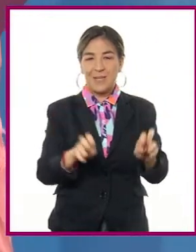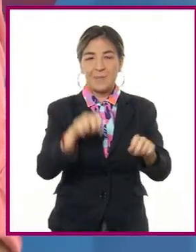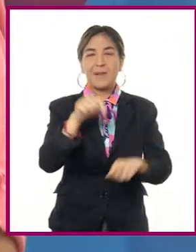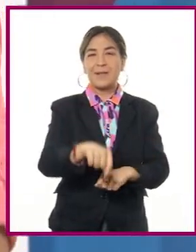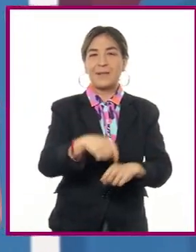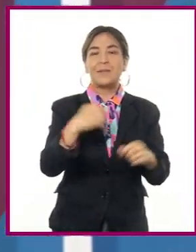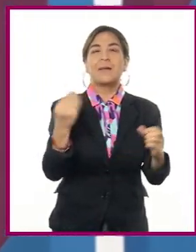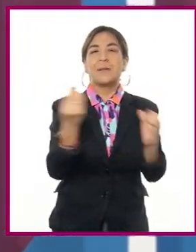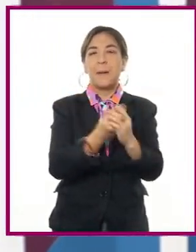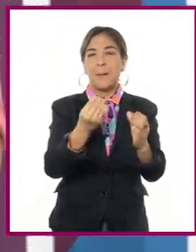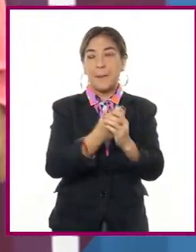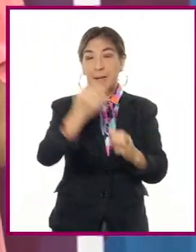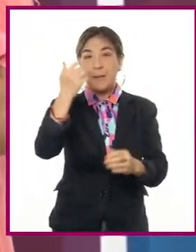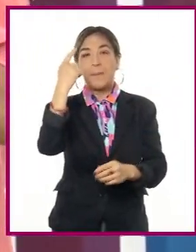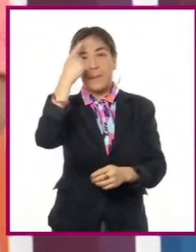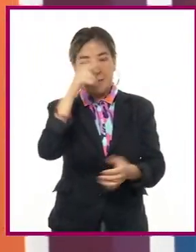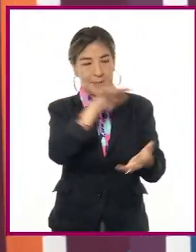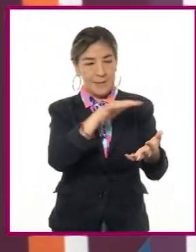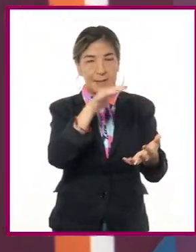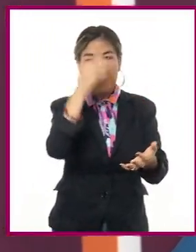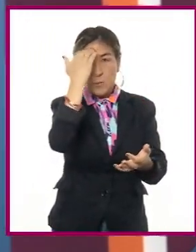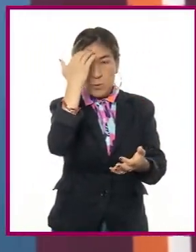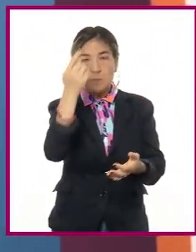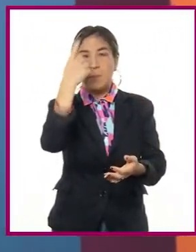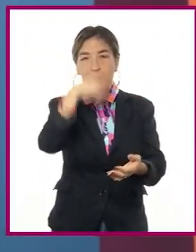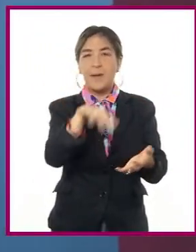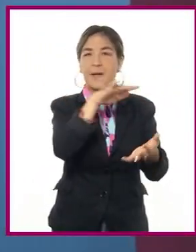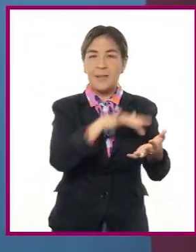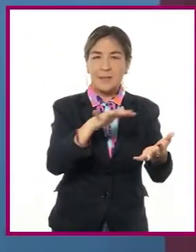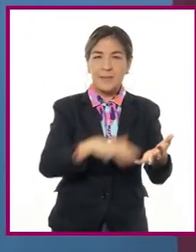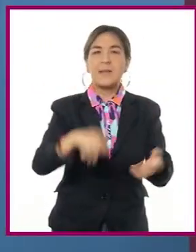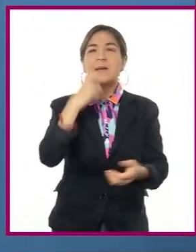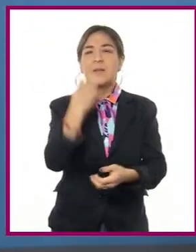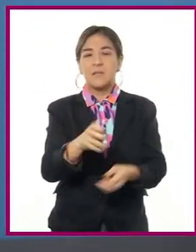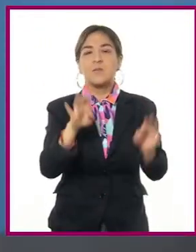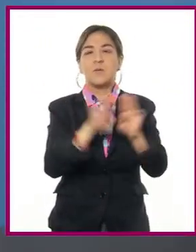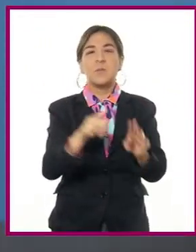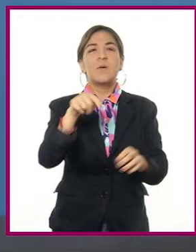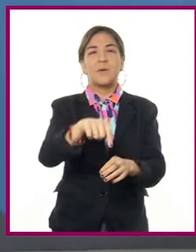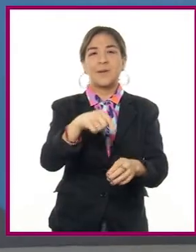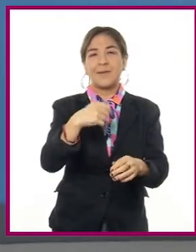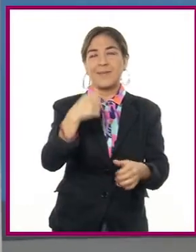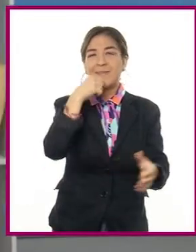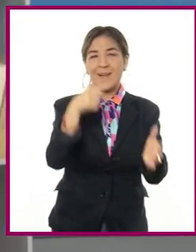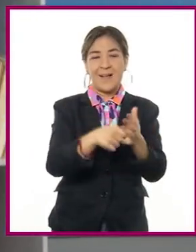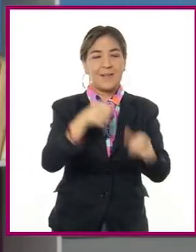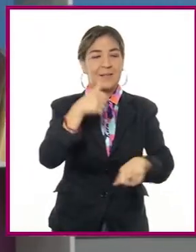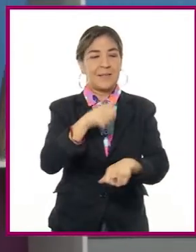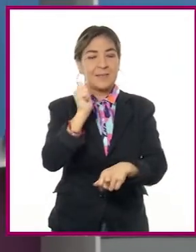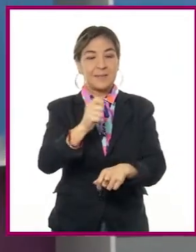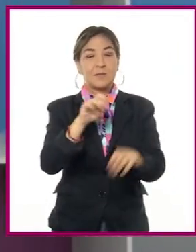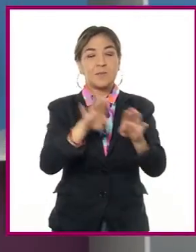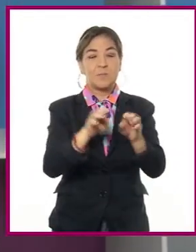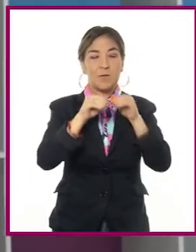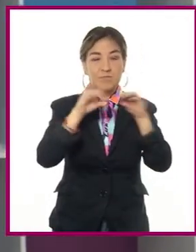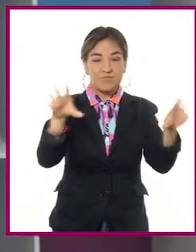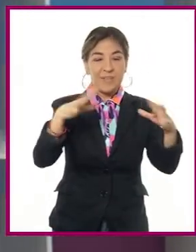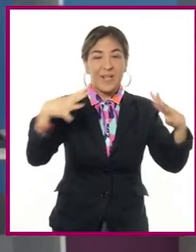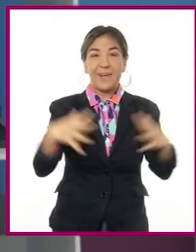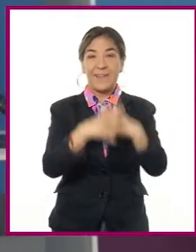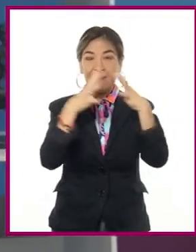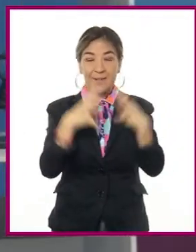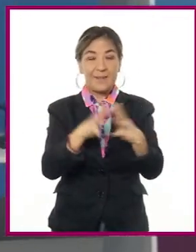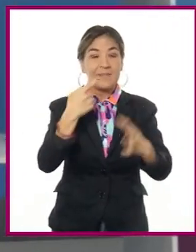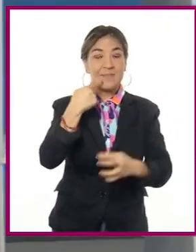sección Leer para Conocer, compartiré un fragmento de la carta número 16, titulada La Declaración de Guerra, escrita